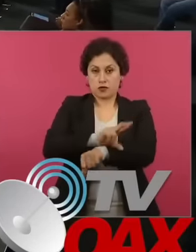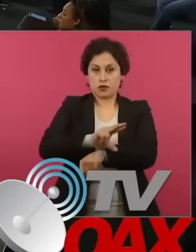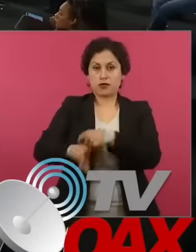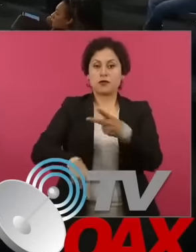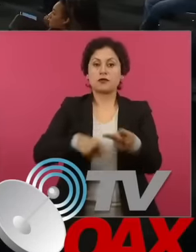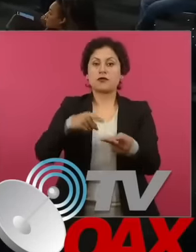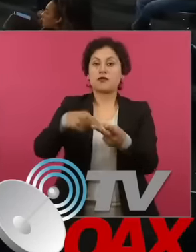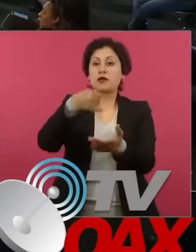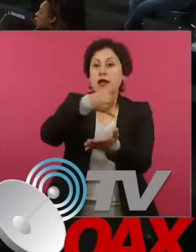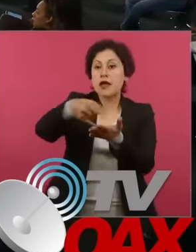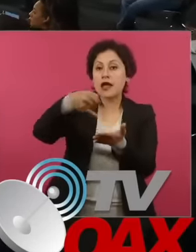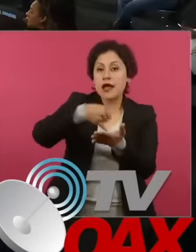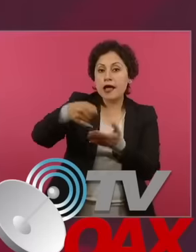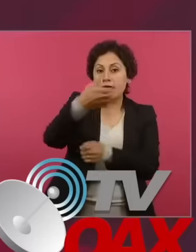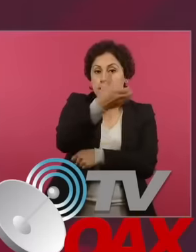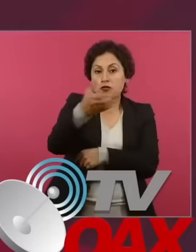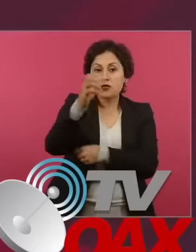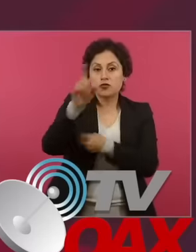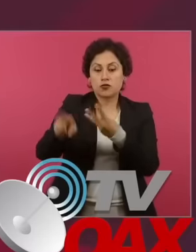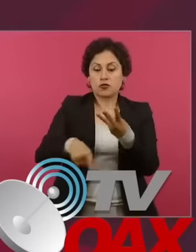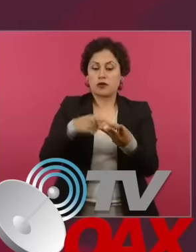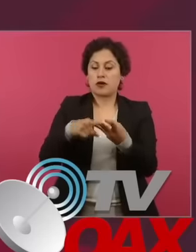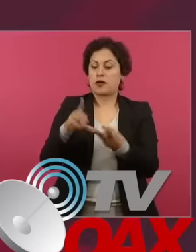CONACYT también, sí, exactamente.